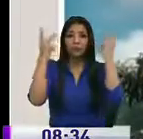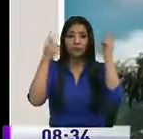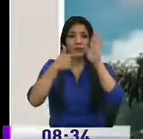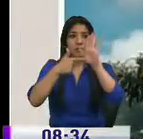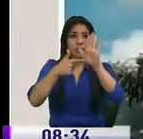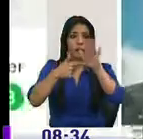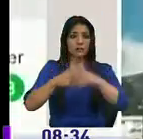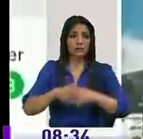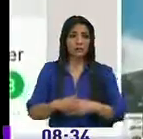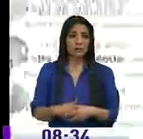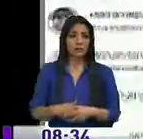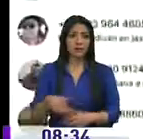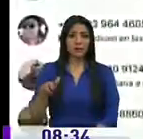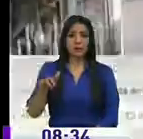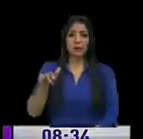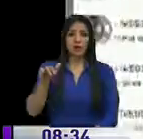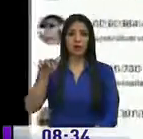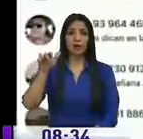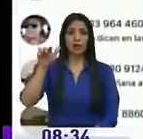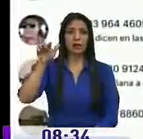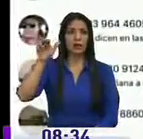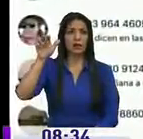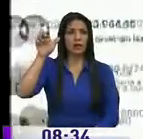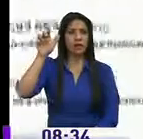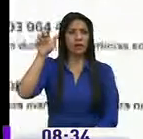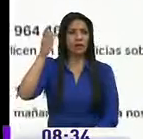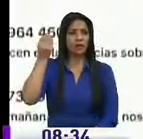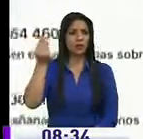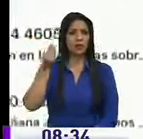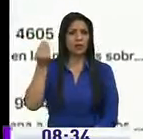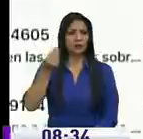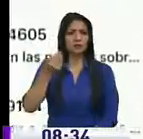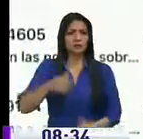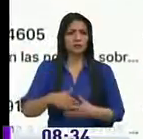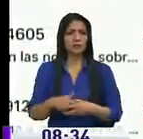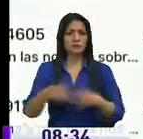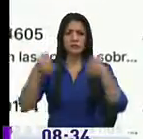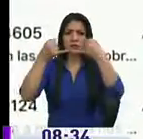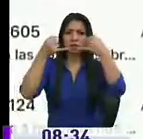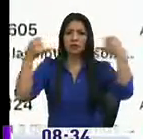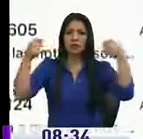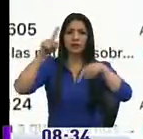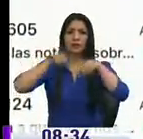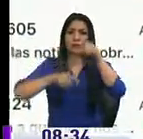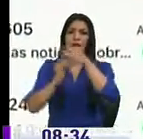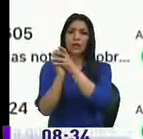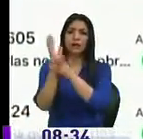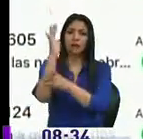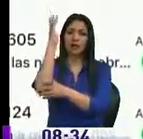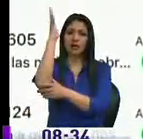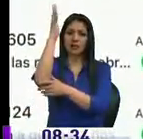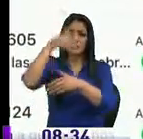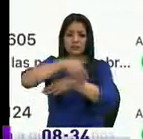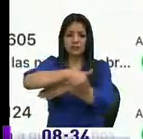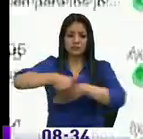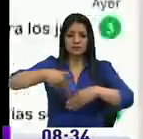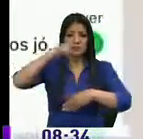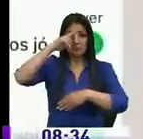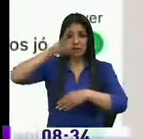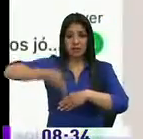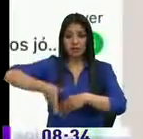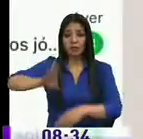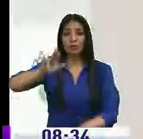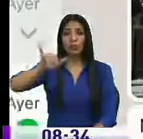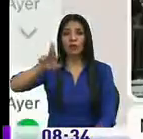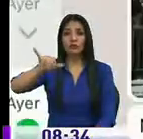haciendo? A ver... ¿Qué es lo que dice? No se puede ni colocar los cables por los árboles que existen. Calle México, Buenos Aires, por